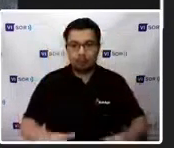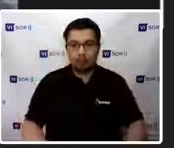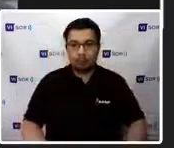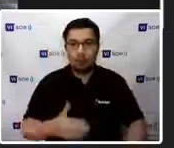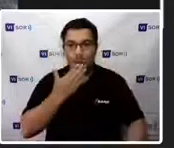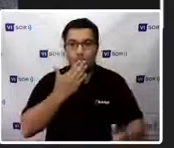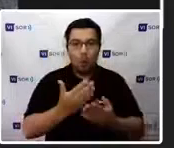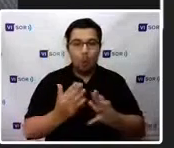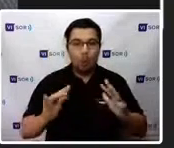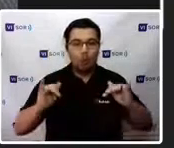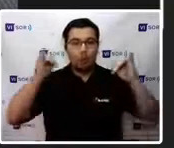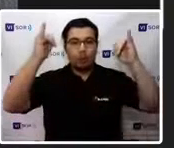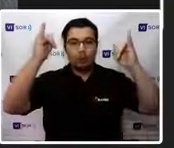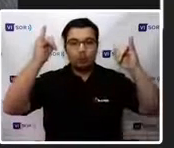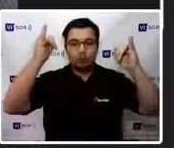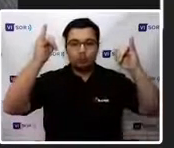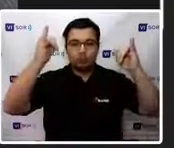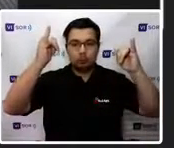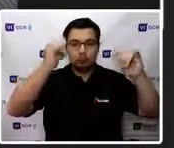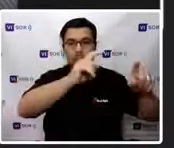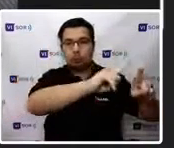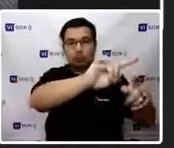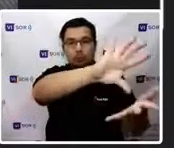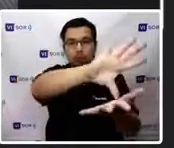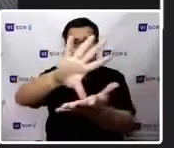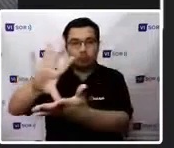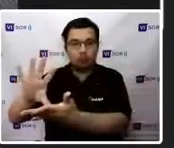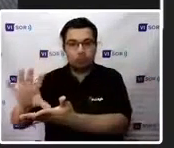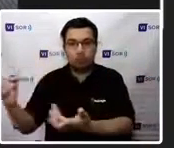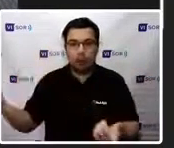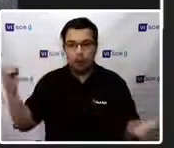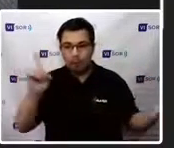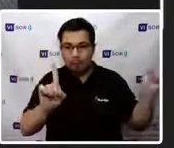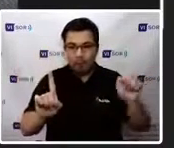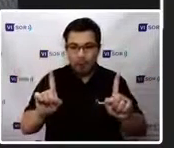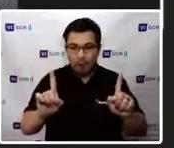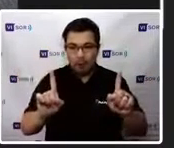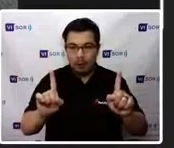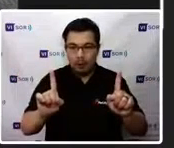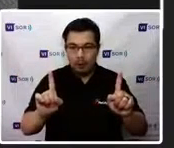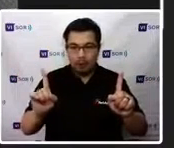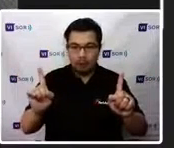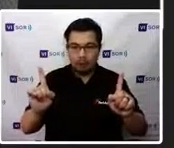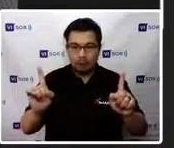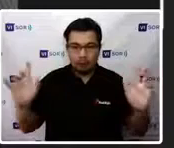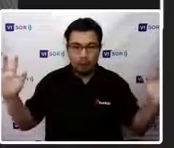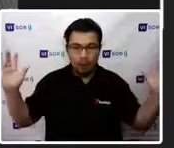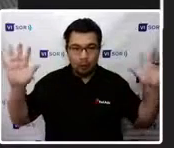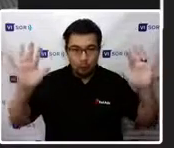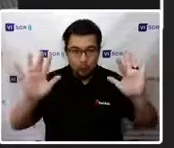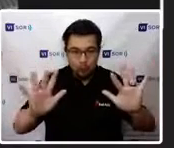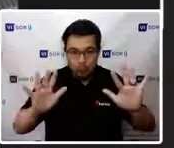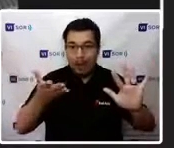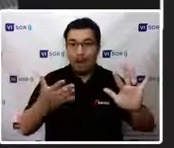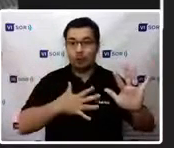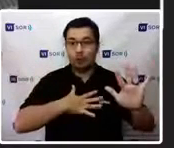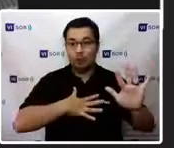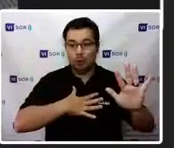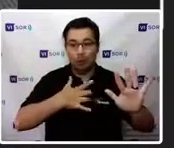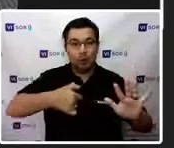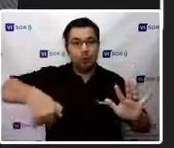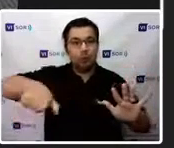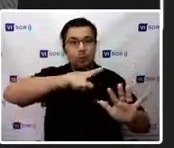cierto? ¿No es cierto? Francisco lo mencionó, somos un destino reconocido mundialmente, internacionalmente, por ser un destino de turismo